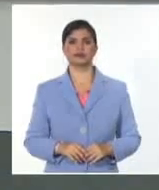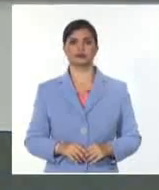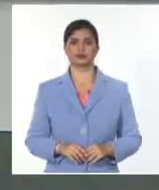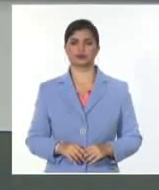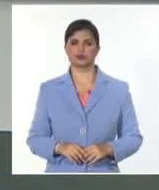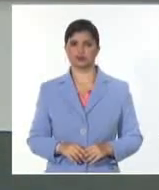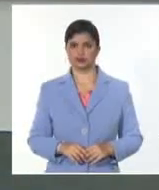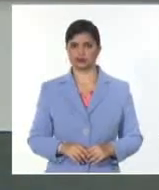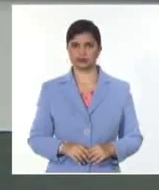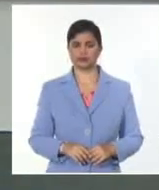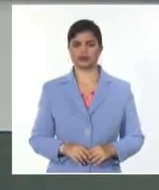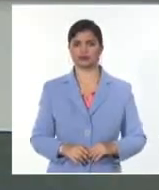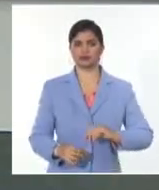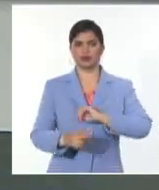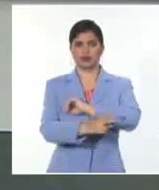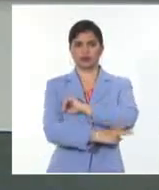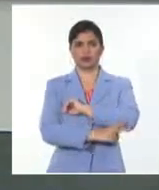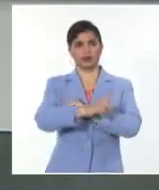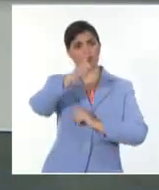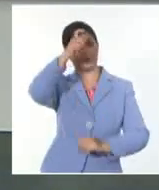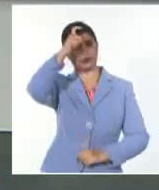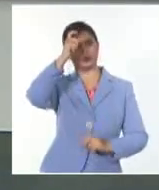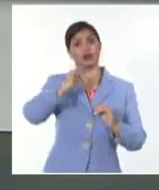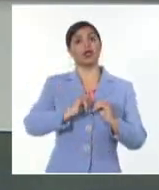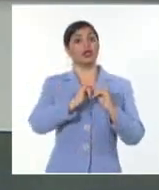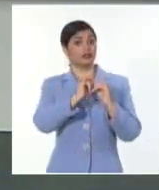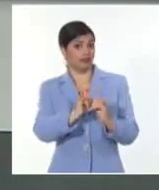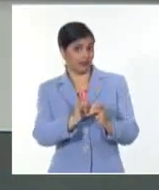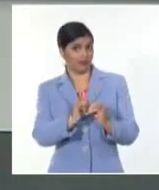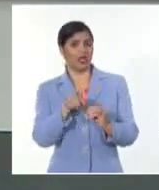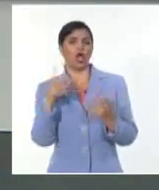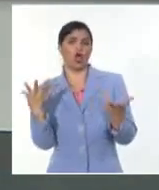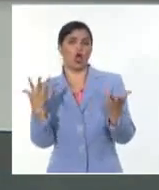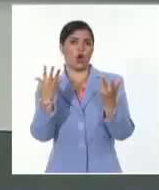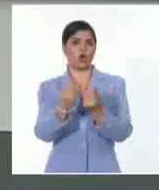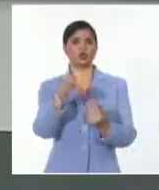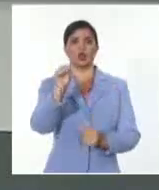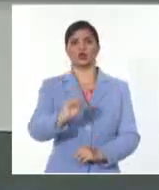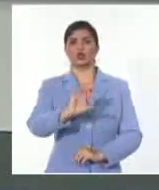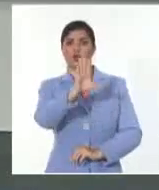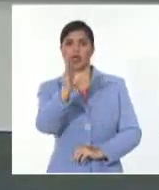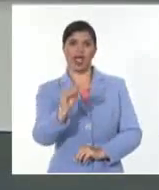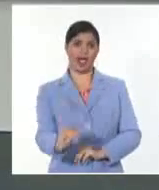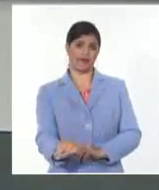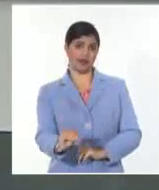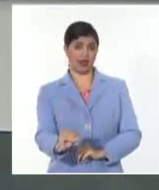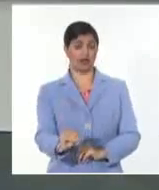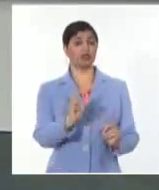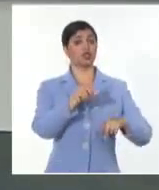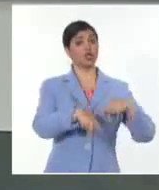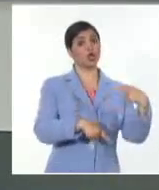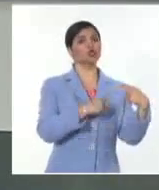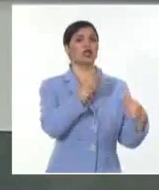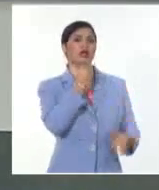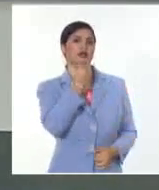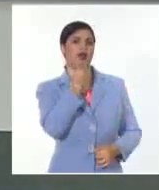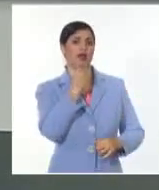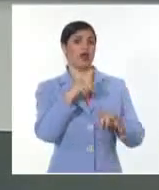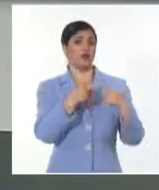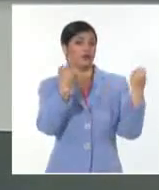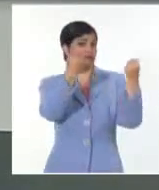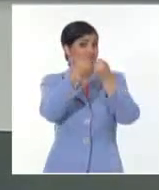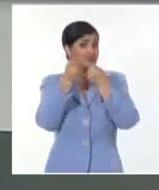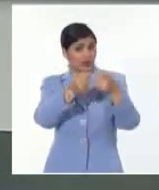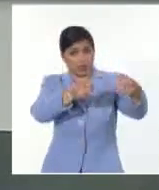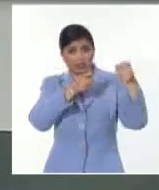Turquía anunció que se sumará a la demanda de Sudáfrica contra Israel ante la Corte Internacional de Justicia por el genocidio perpetrado contra el